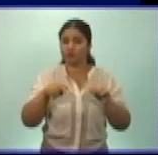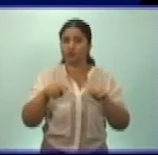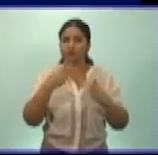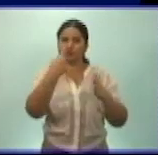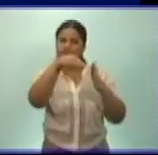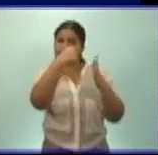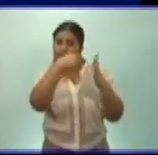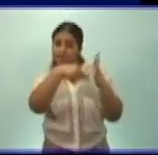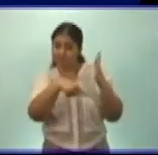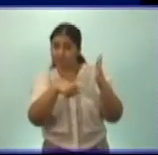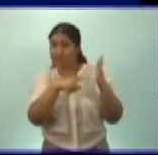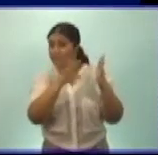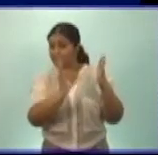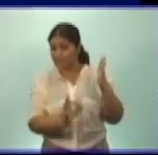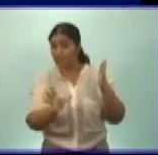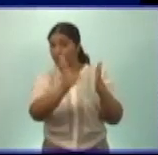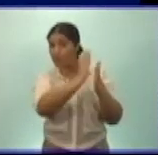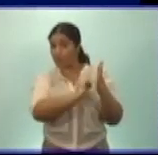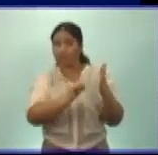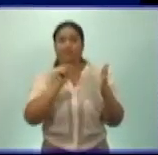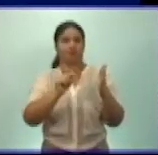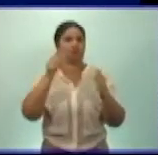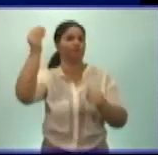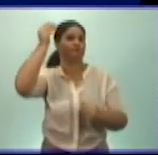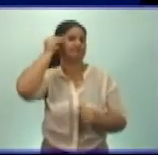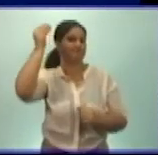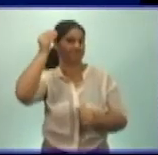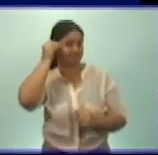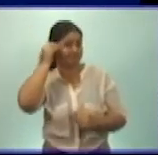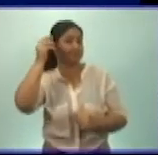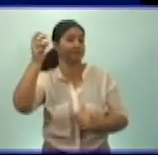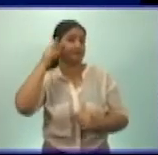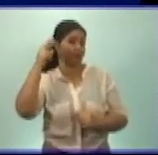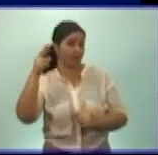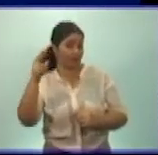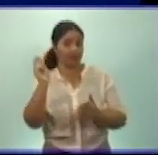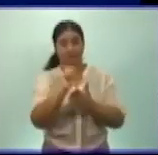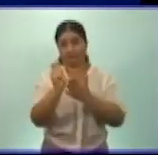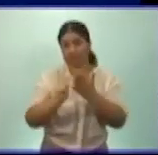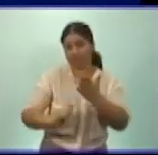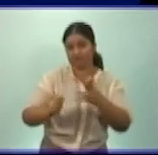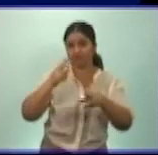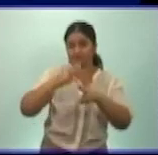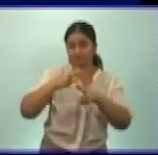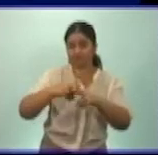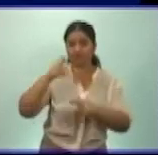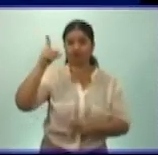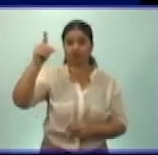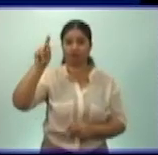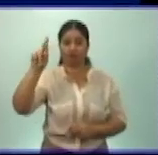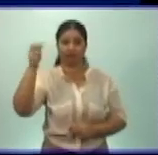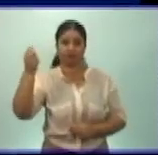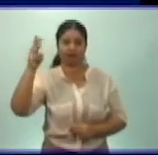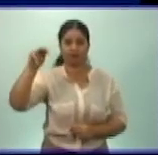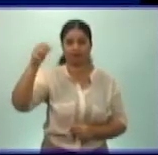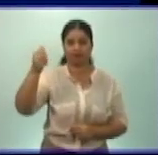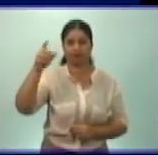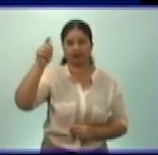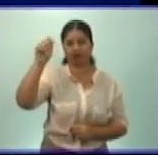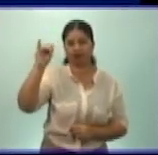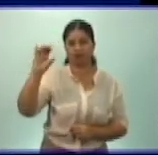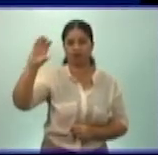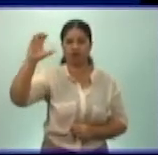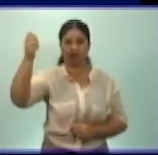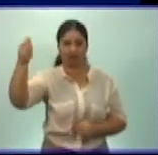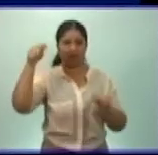profundidad una obra dramática. Recuerden que la obra dramática no es tanto para ser leída, sino como para ser